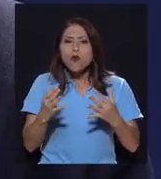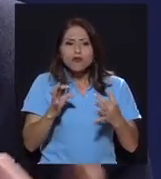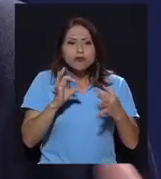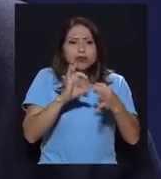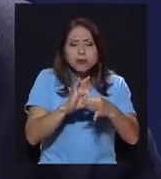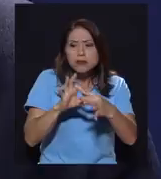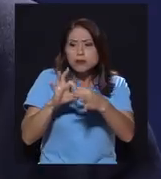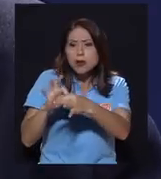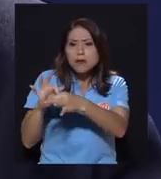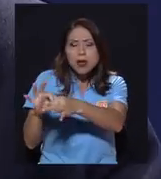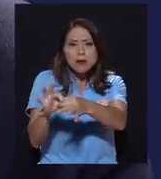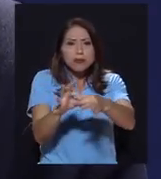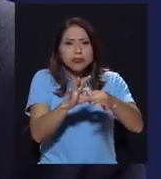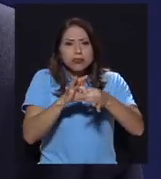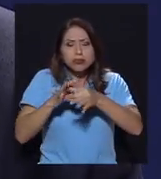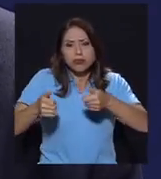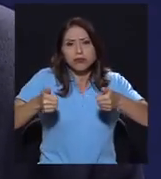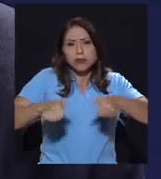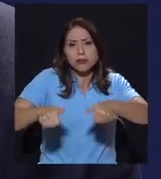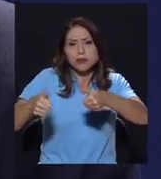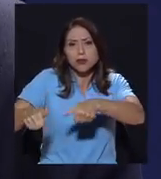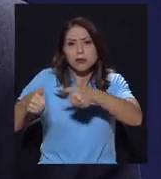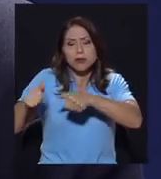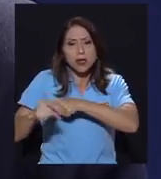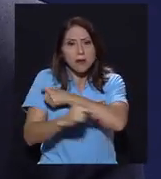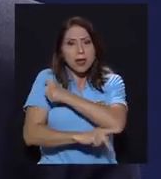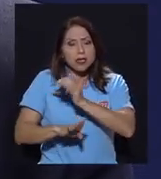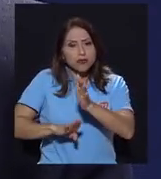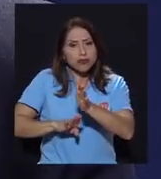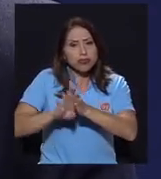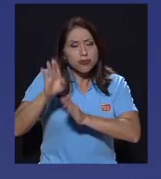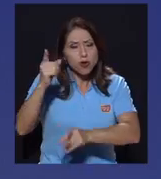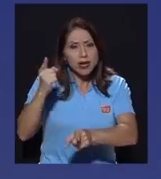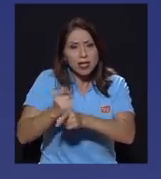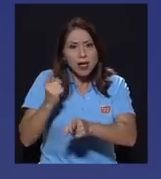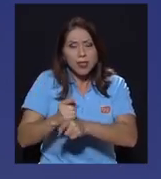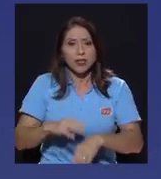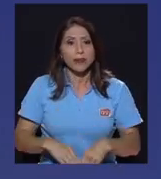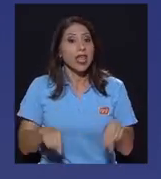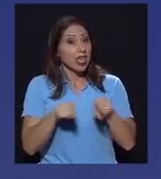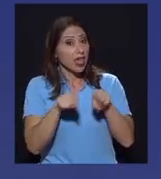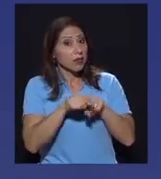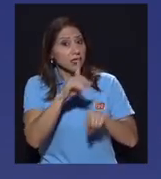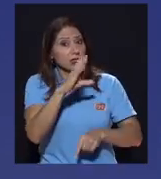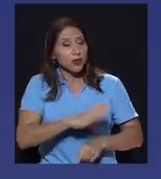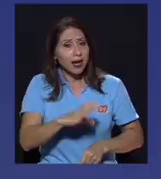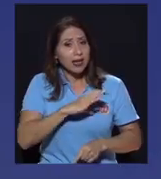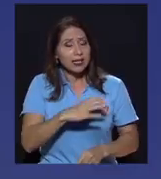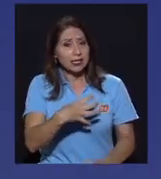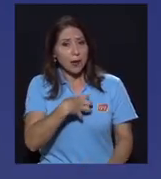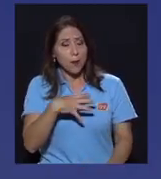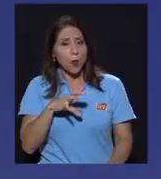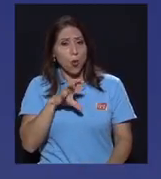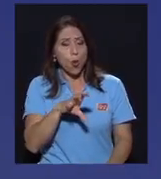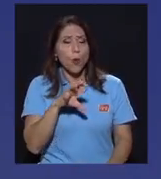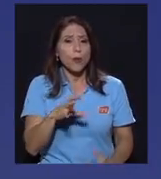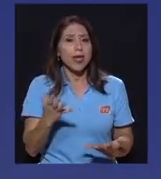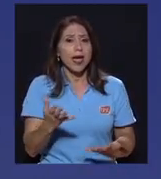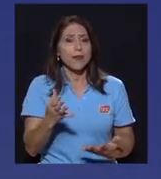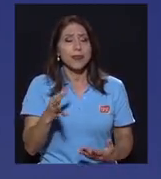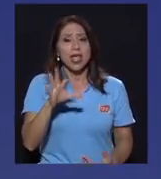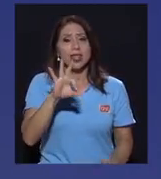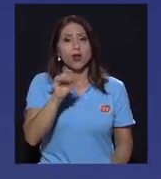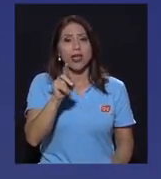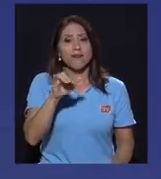y formando acuerdos para que el país avance correctamente y en un área además es una característica propia de lo que